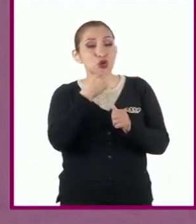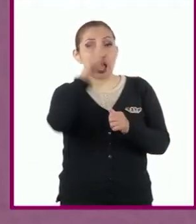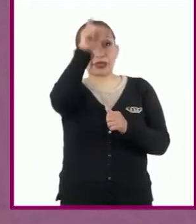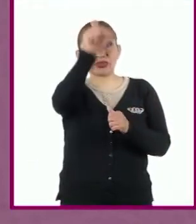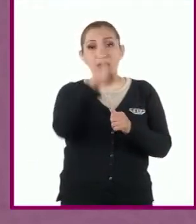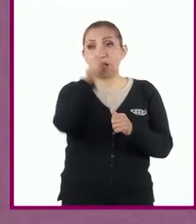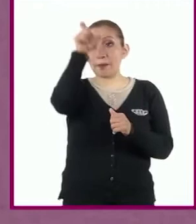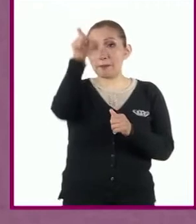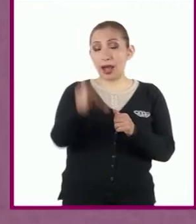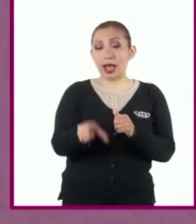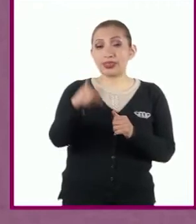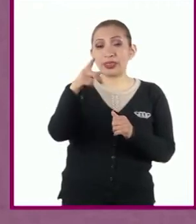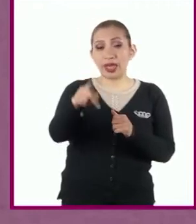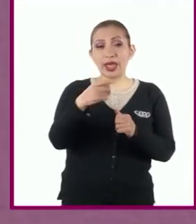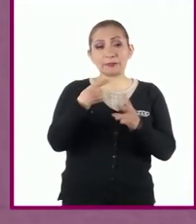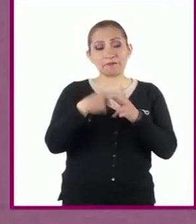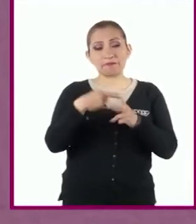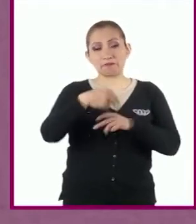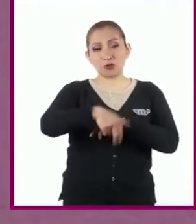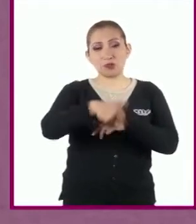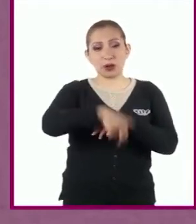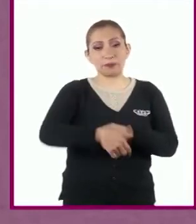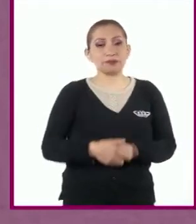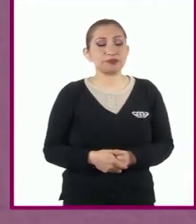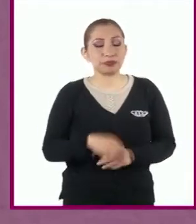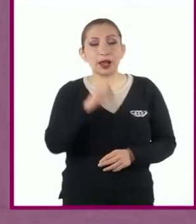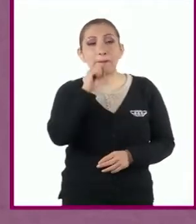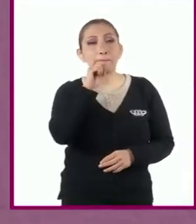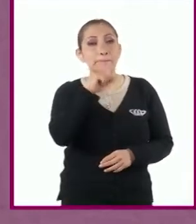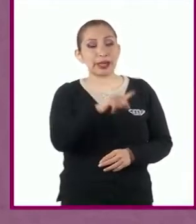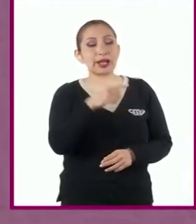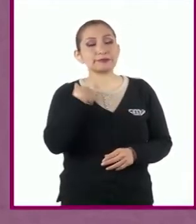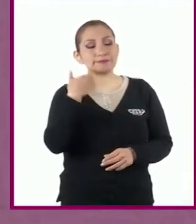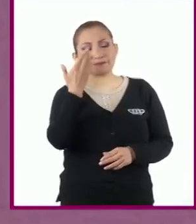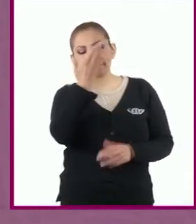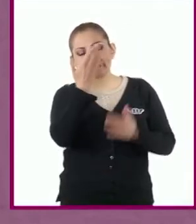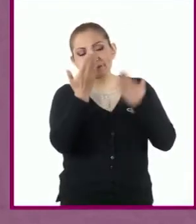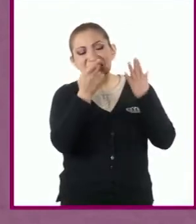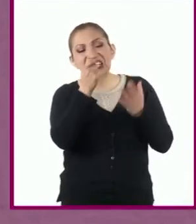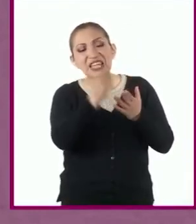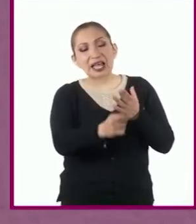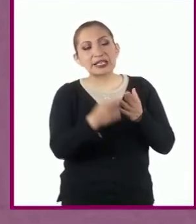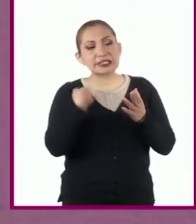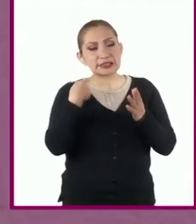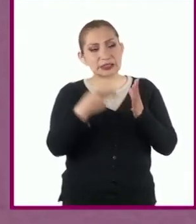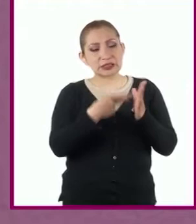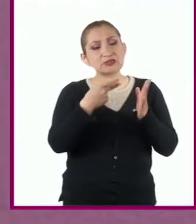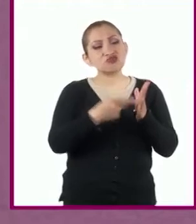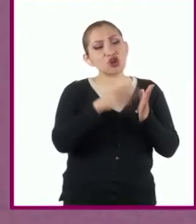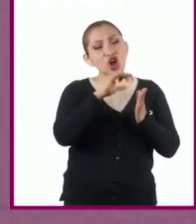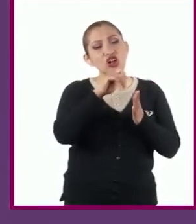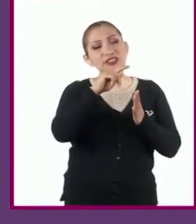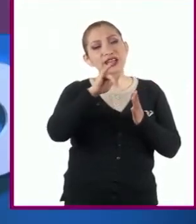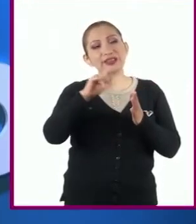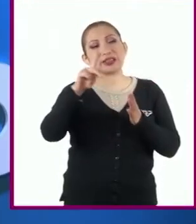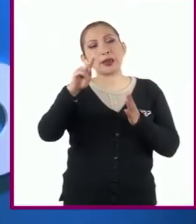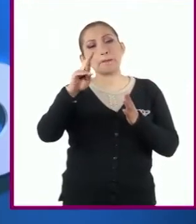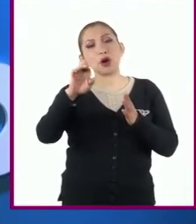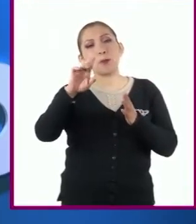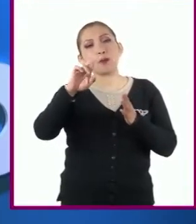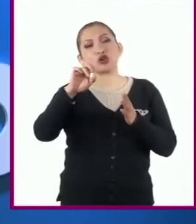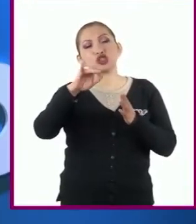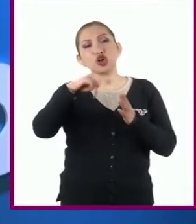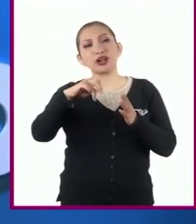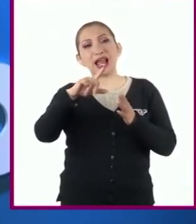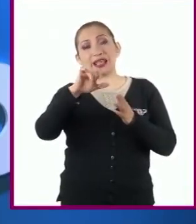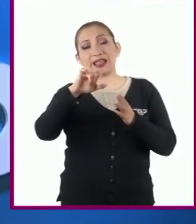una tabla y de la expresión algebraica. Además, estudiaremos qué es una constante de proporcionalidad.